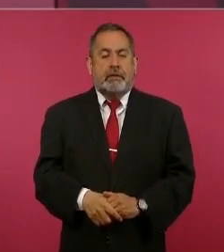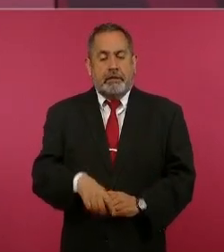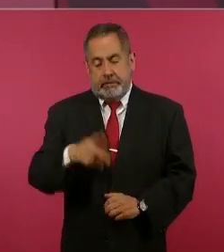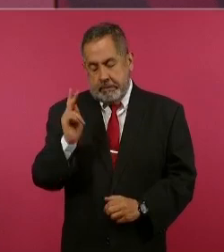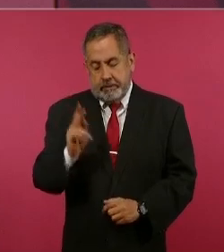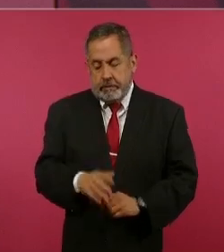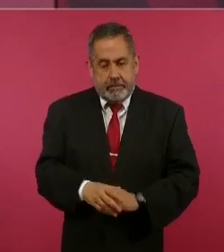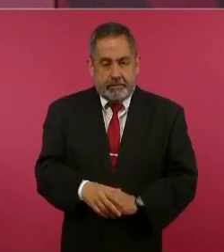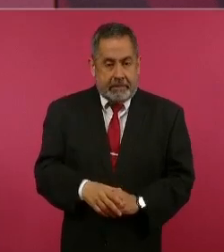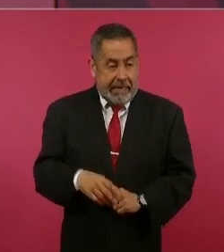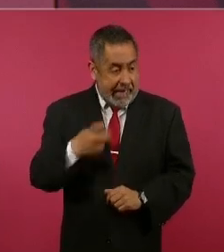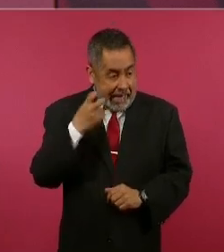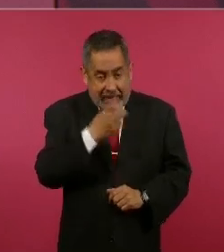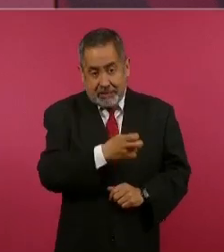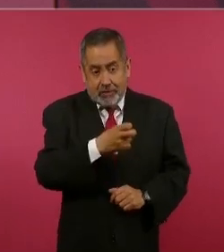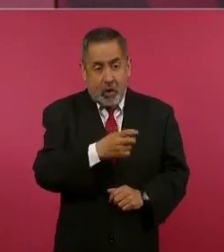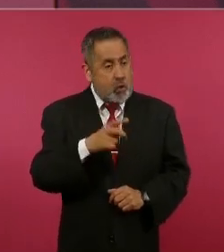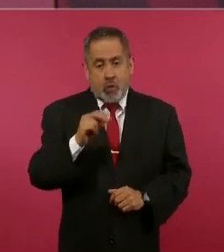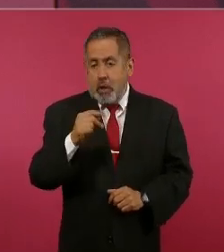Pero eso no es democracia.